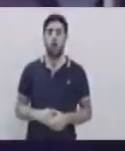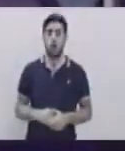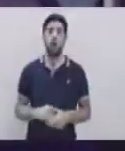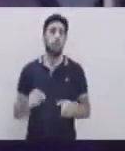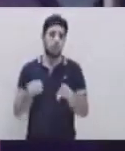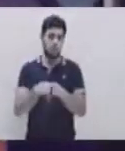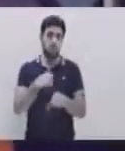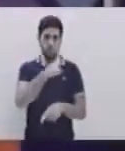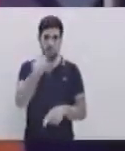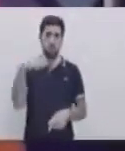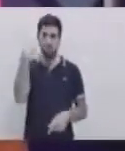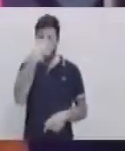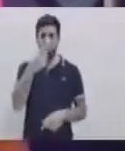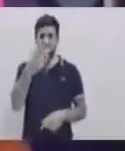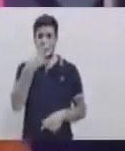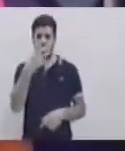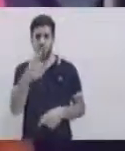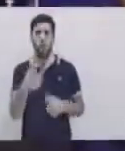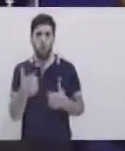de todos.